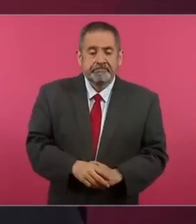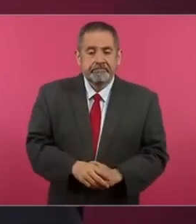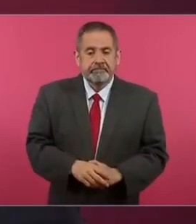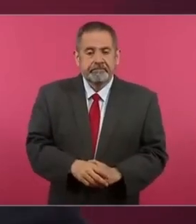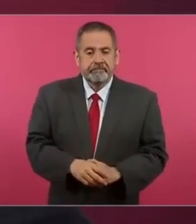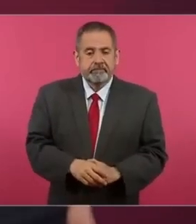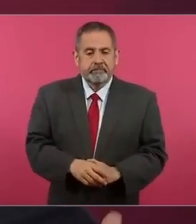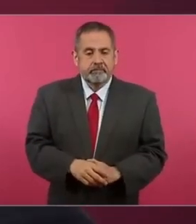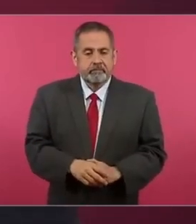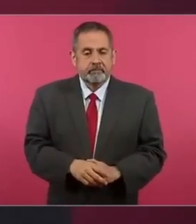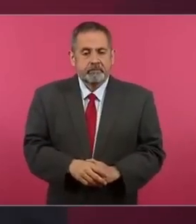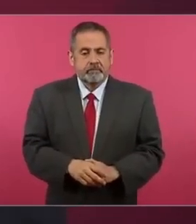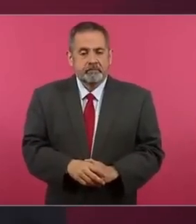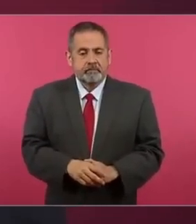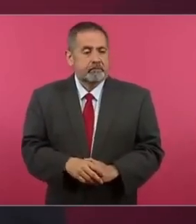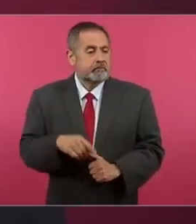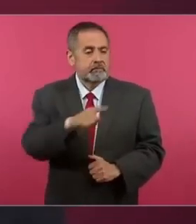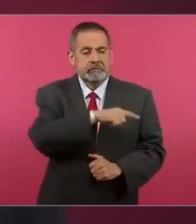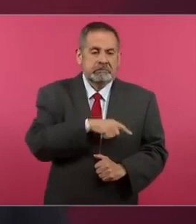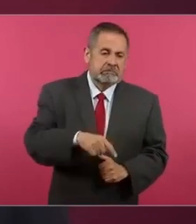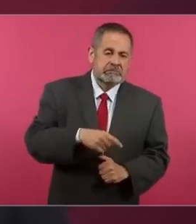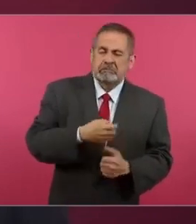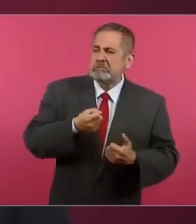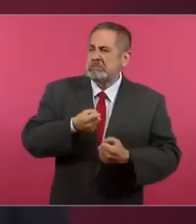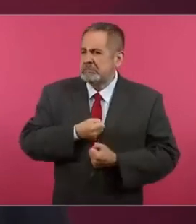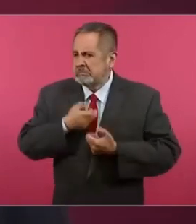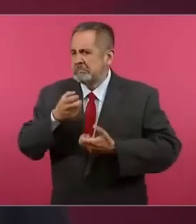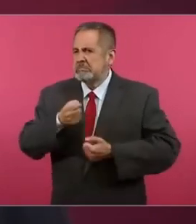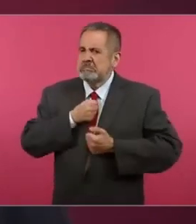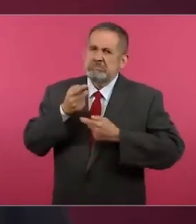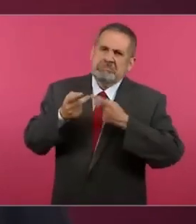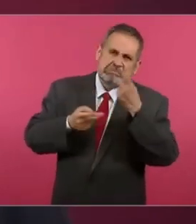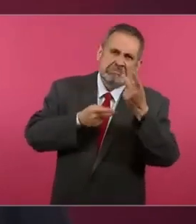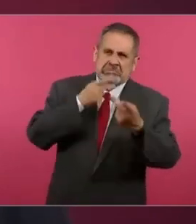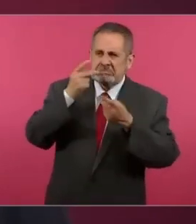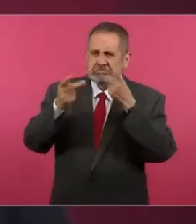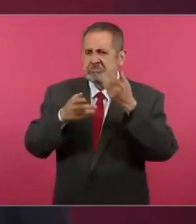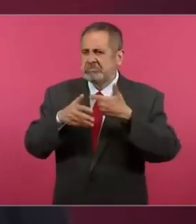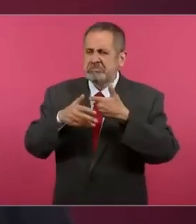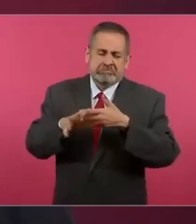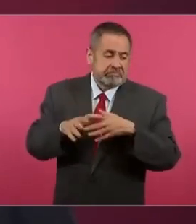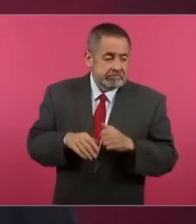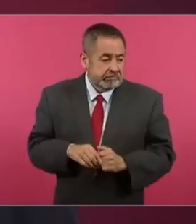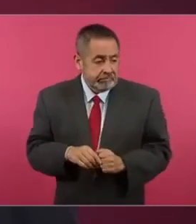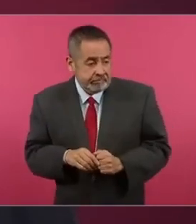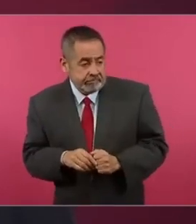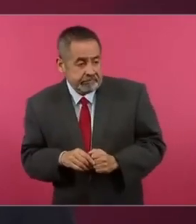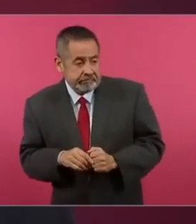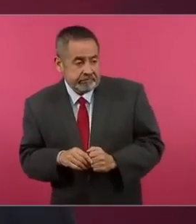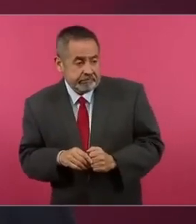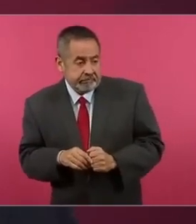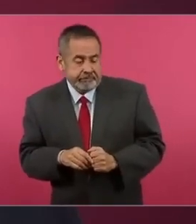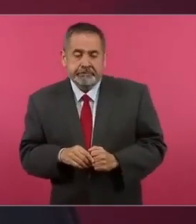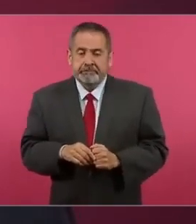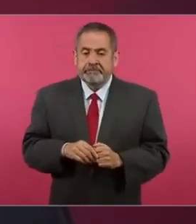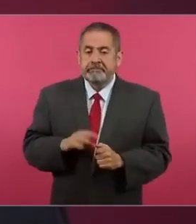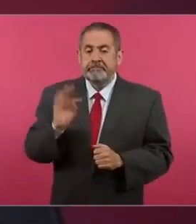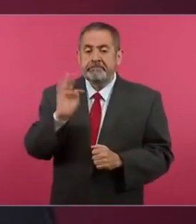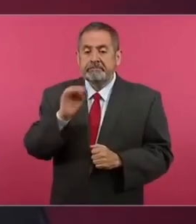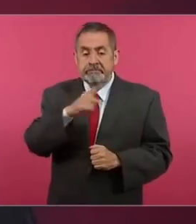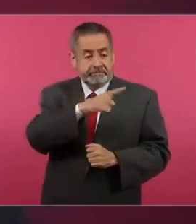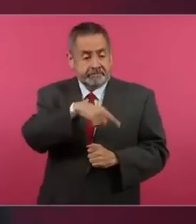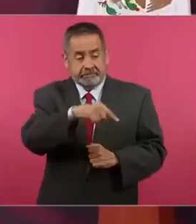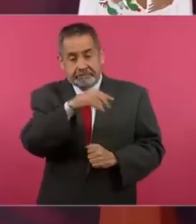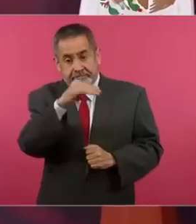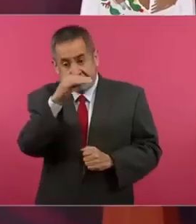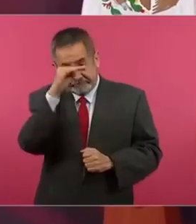Quienes se manifiestan pensando que